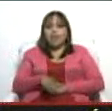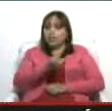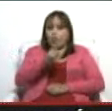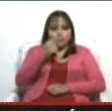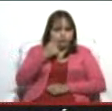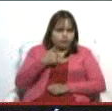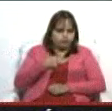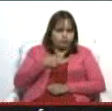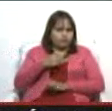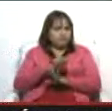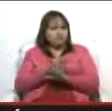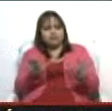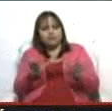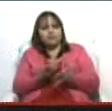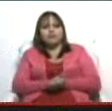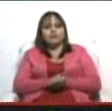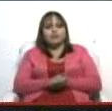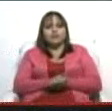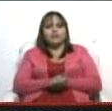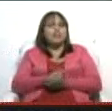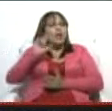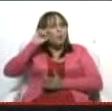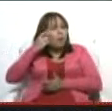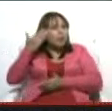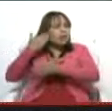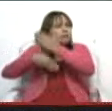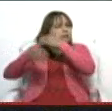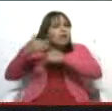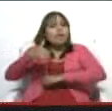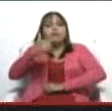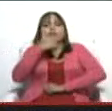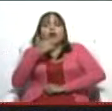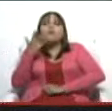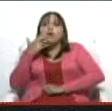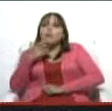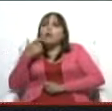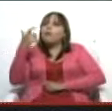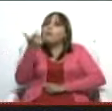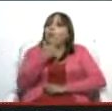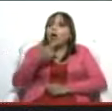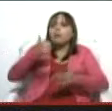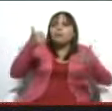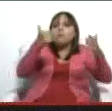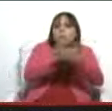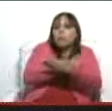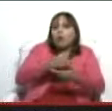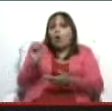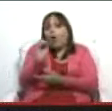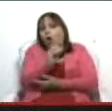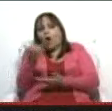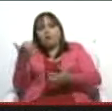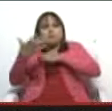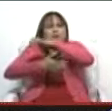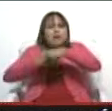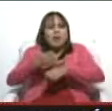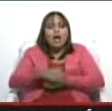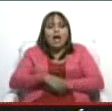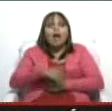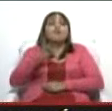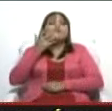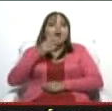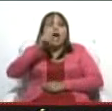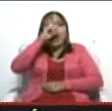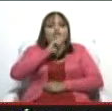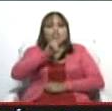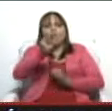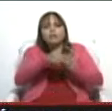manera retórica, que revisen lo que les ha pasado cada vez que han buscado salidas extraconstitucionales. En el año 18